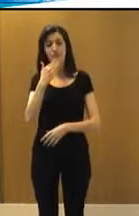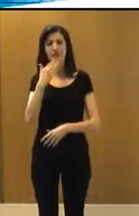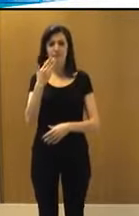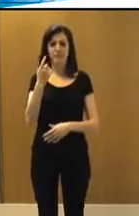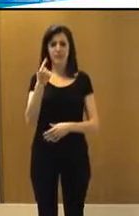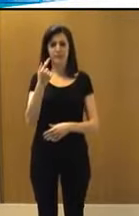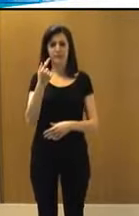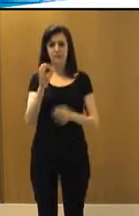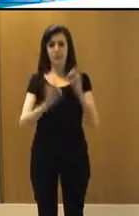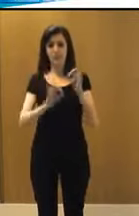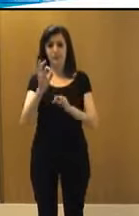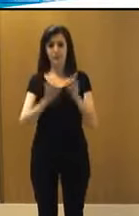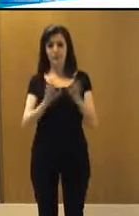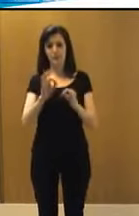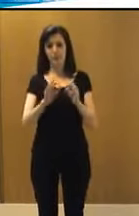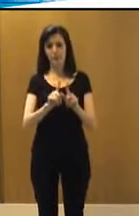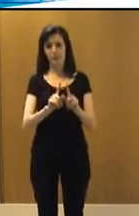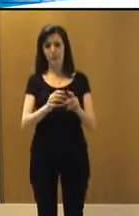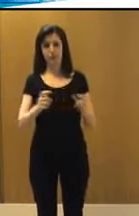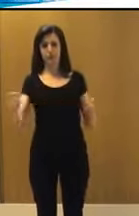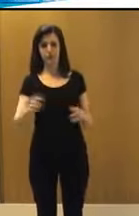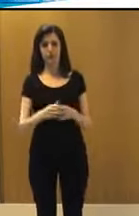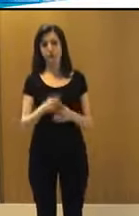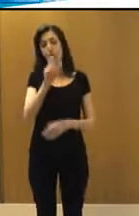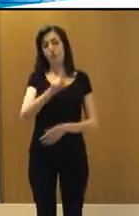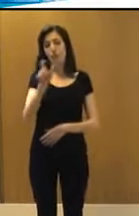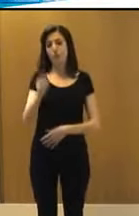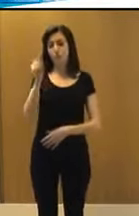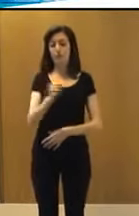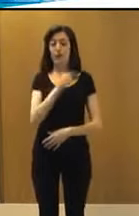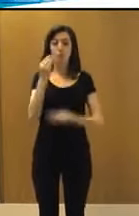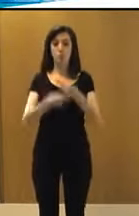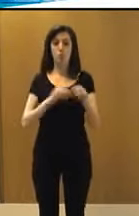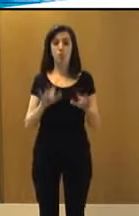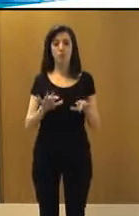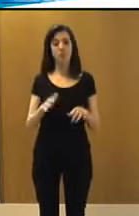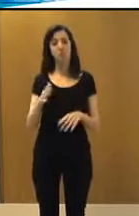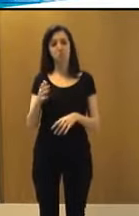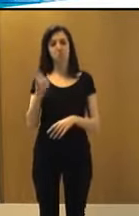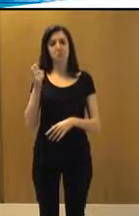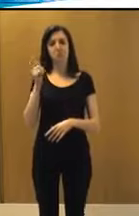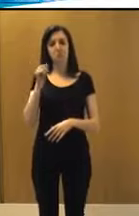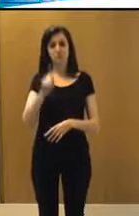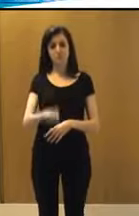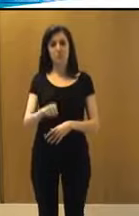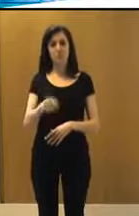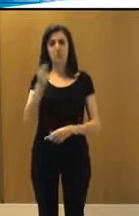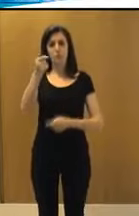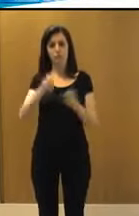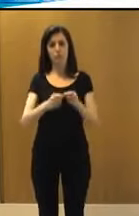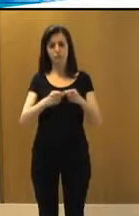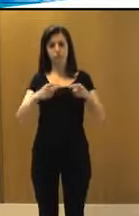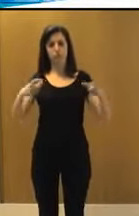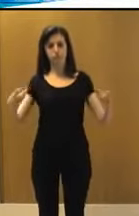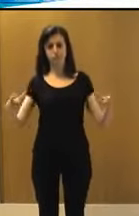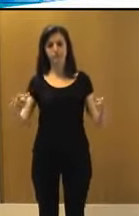todavía está un poco lejos de los porcentajes que sale para la población total en uso de ordenador, pero bueno, vemos también que es una tendencia que